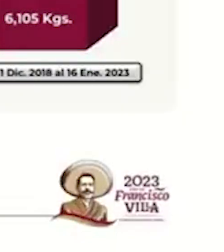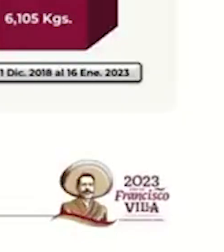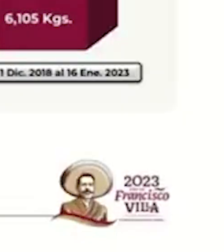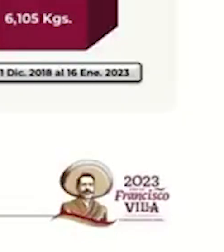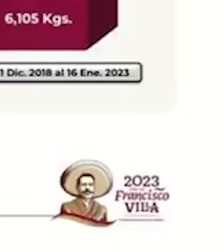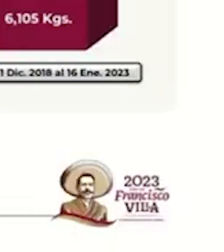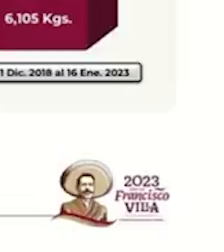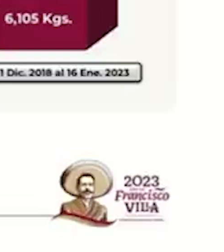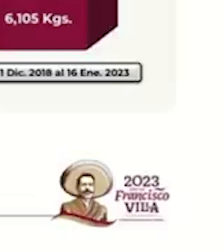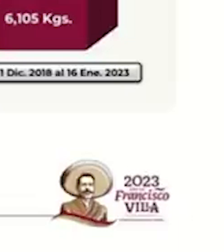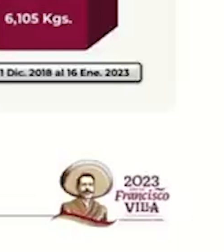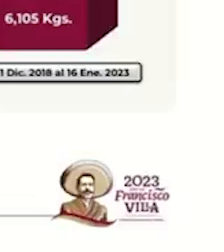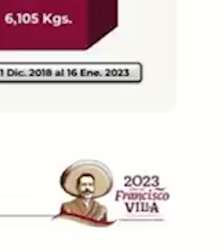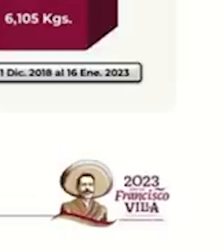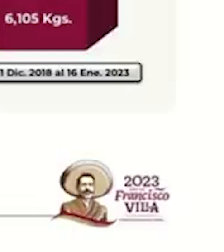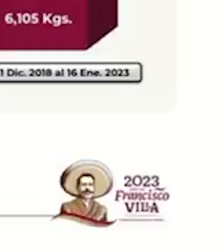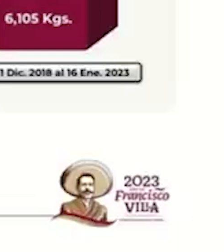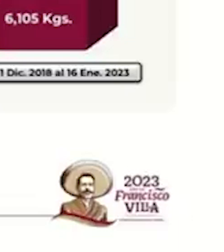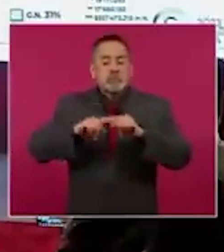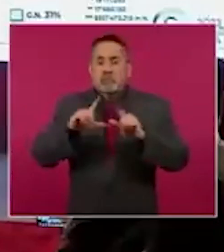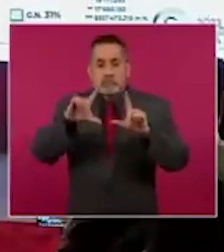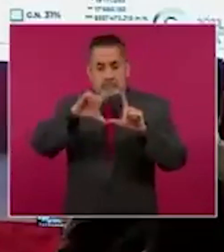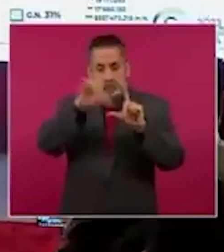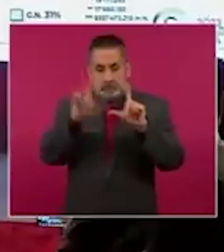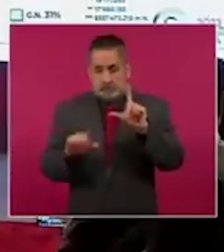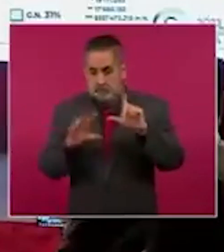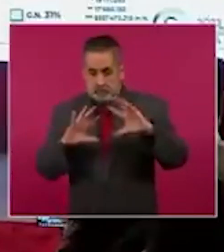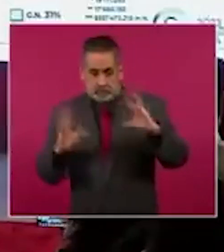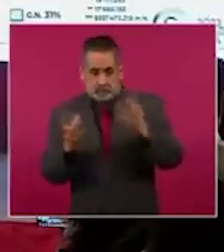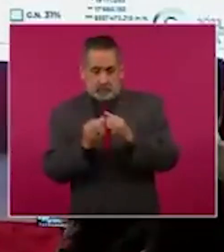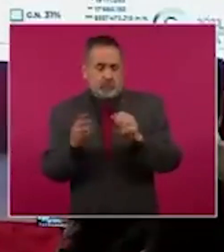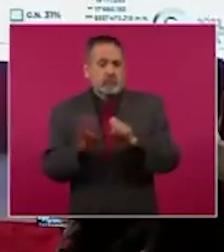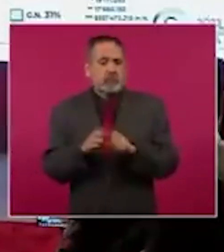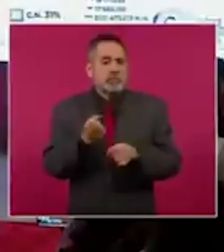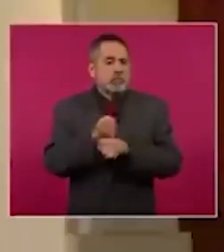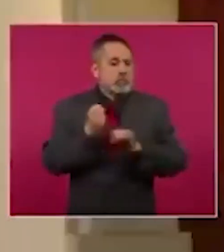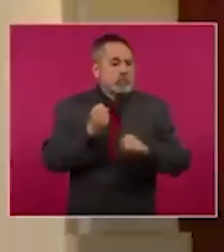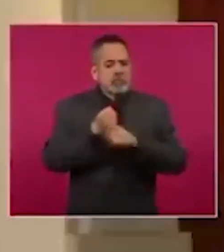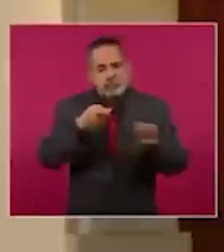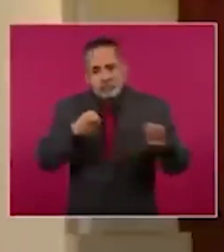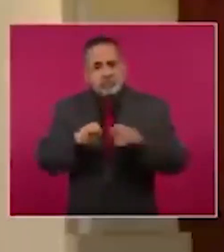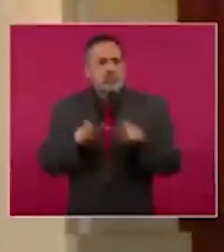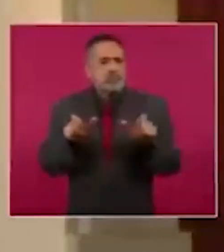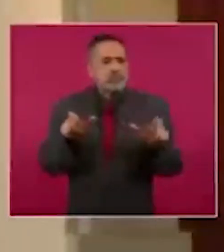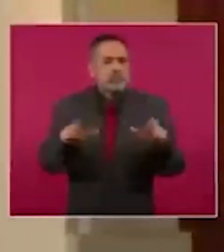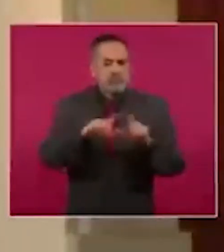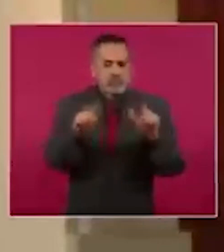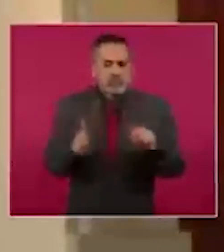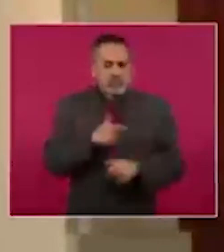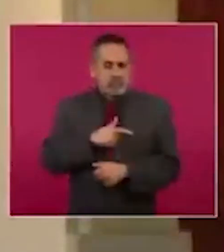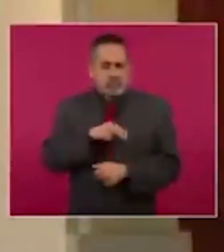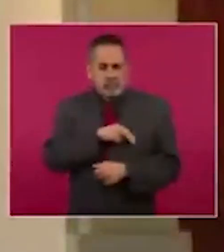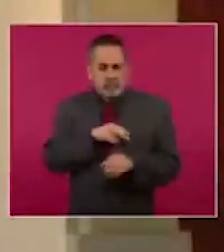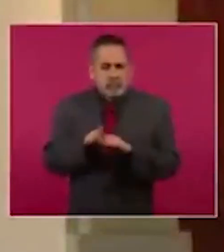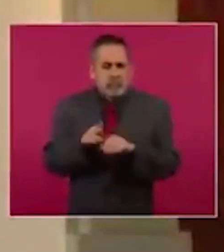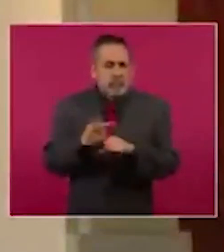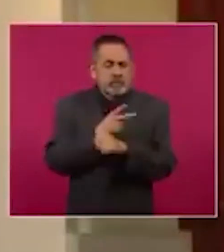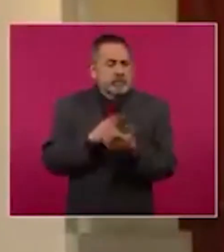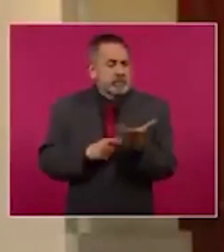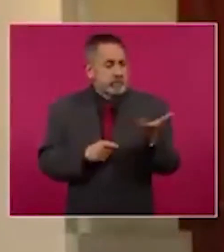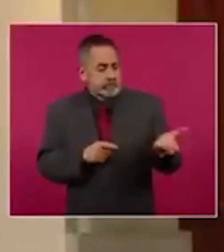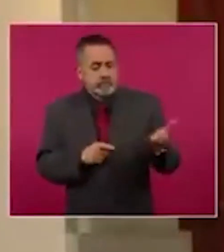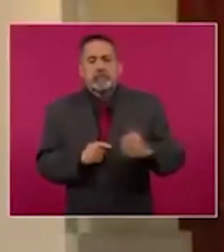que son 168 kilogramos. El titular de la SEDENA detalló que por estos decomisos se calcula que la delincuencia